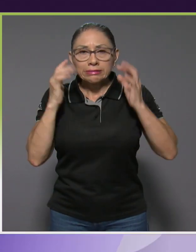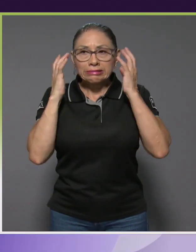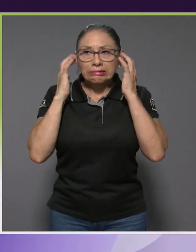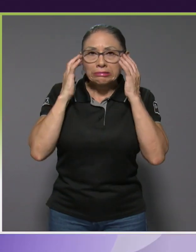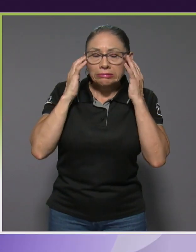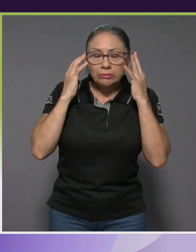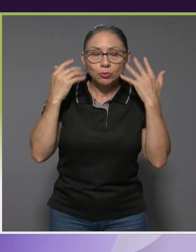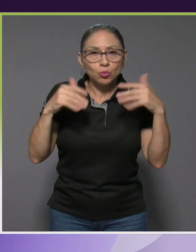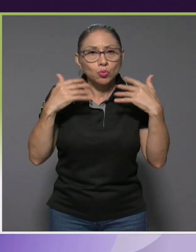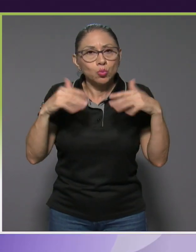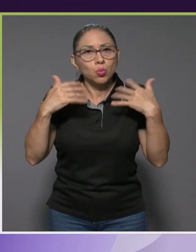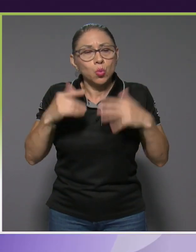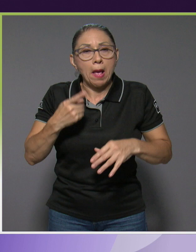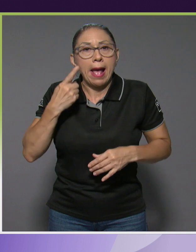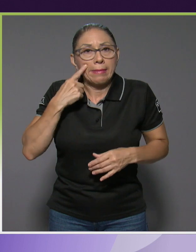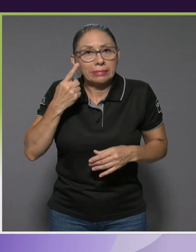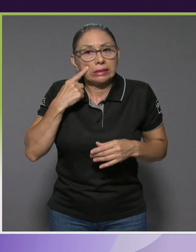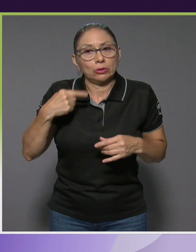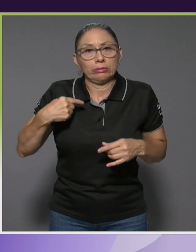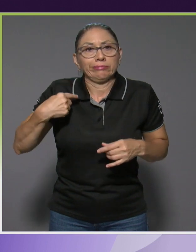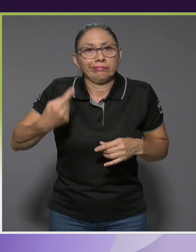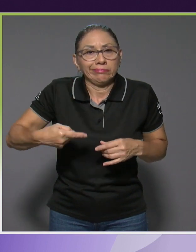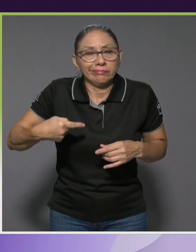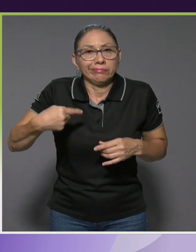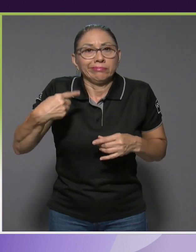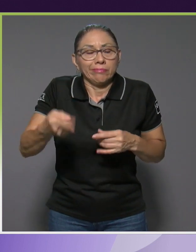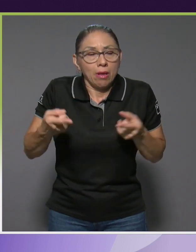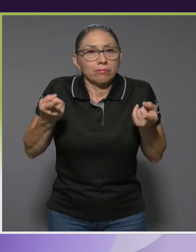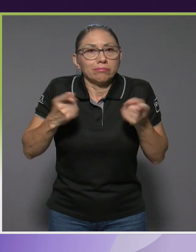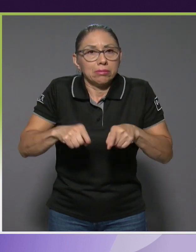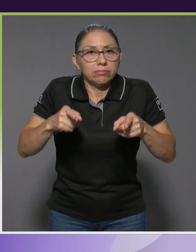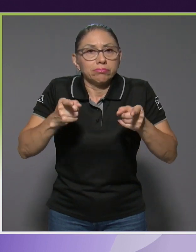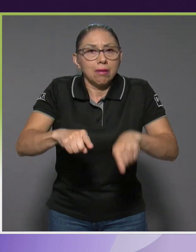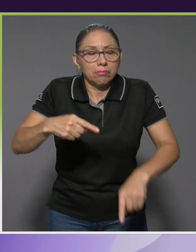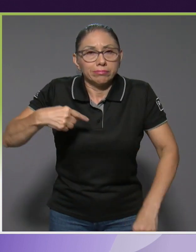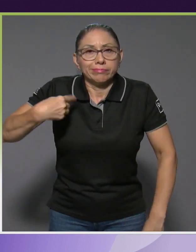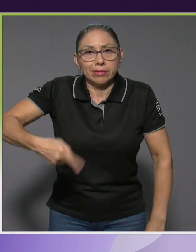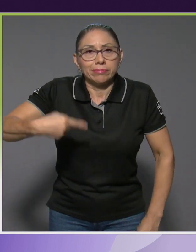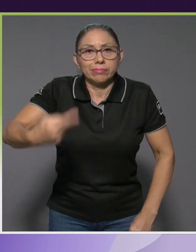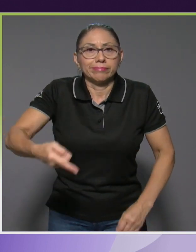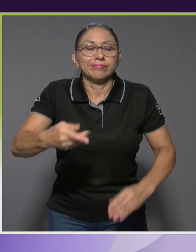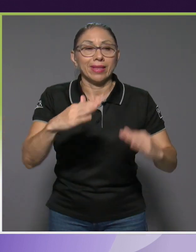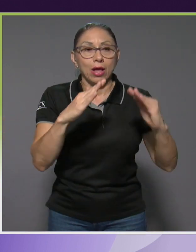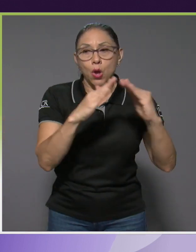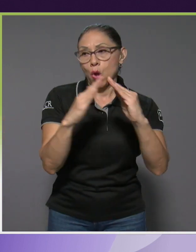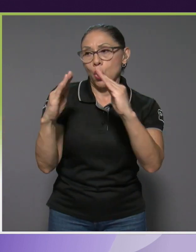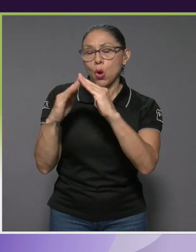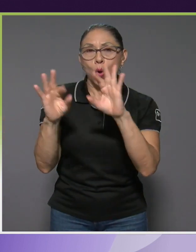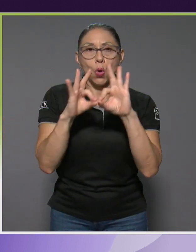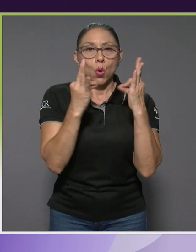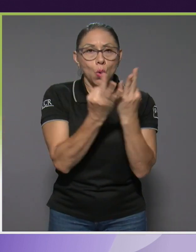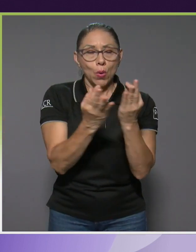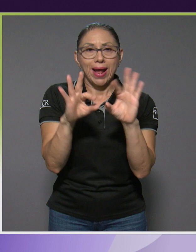está siendo cada vez más frecuente en los hogares y